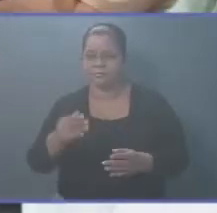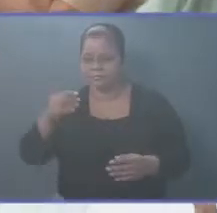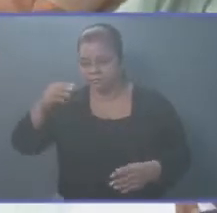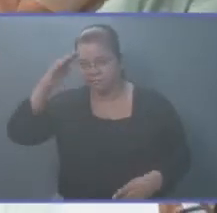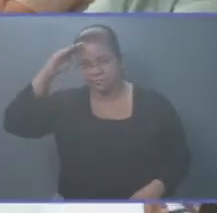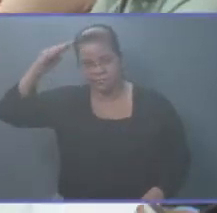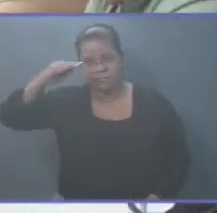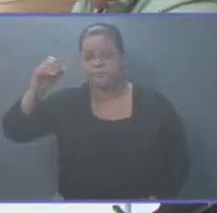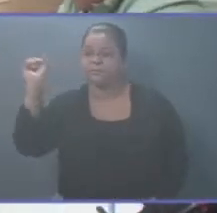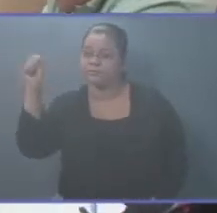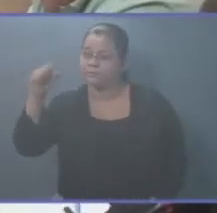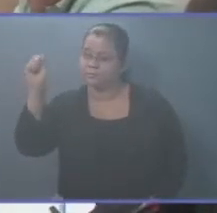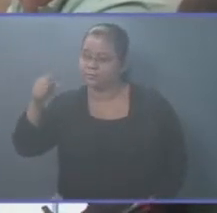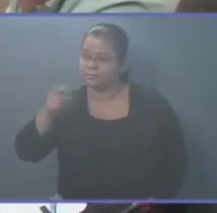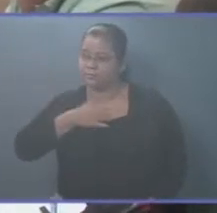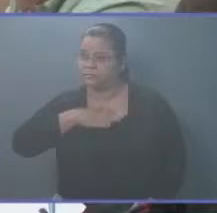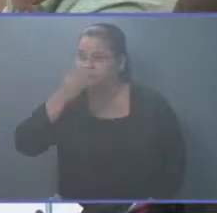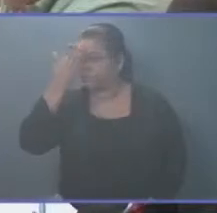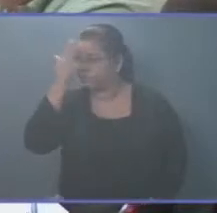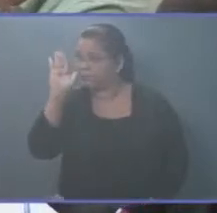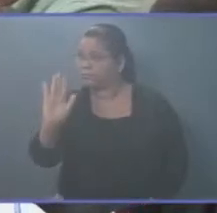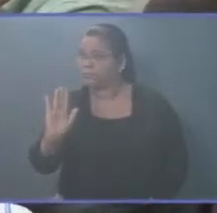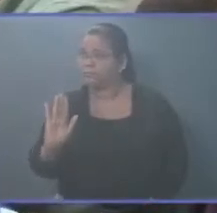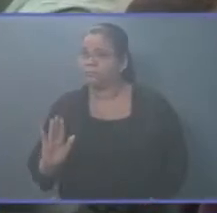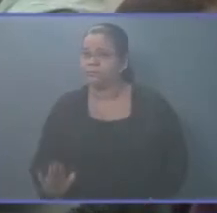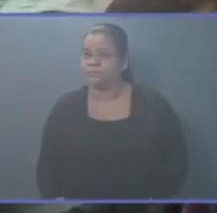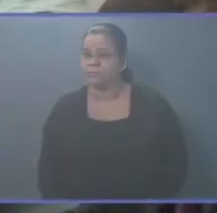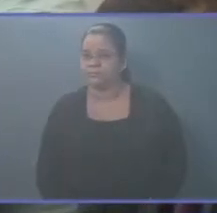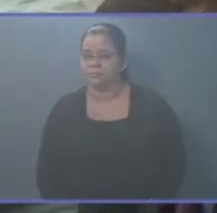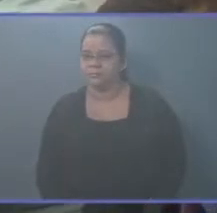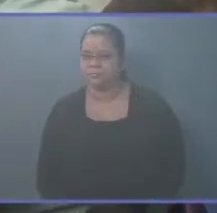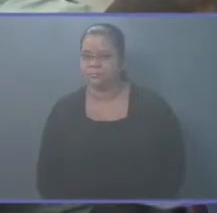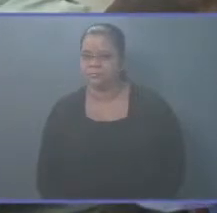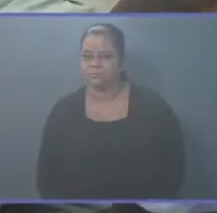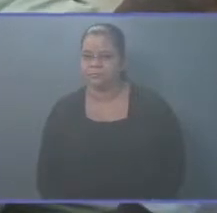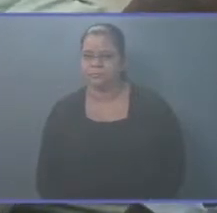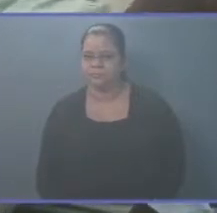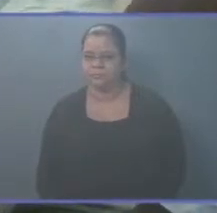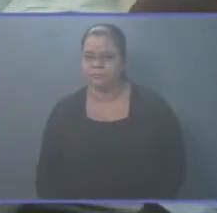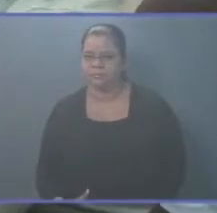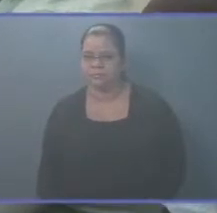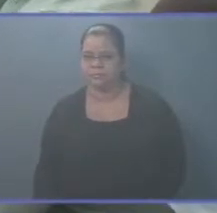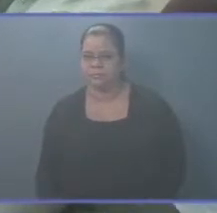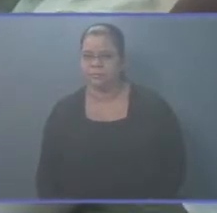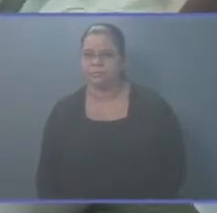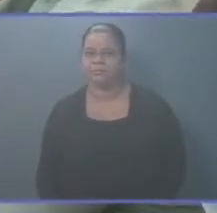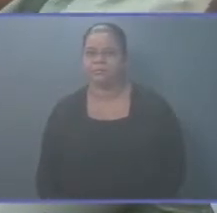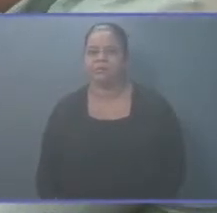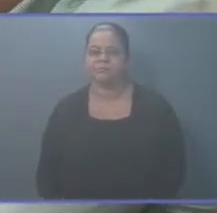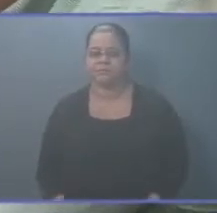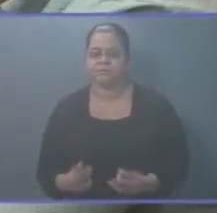Sí, yo no sé si acotando un poco la parte de testimonio